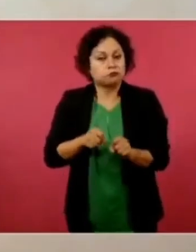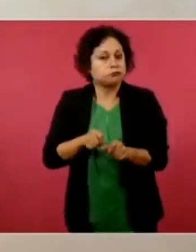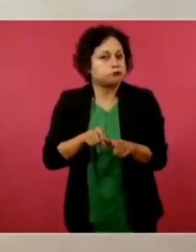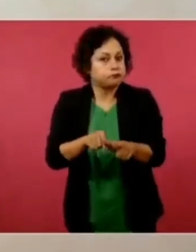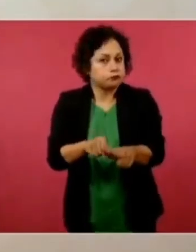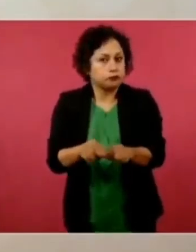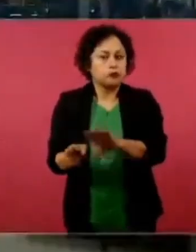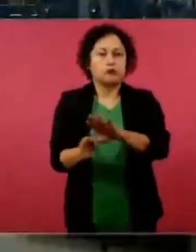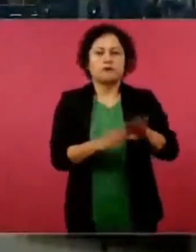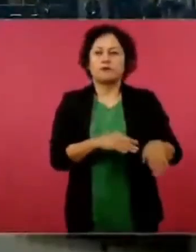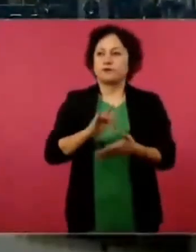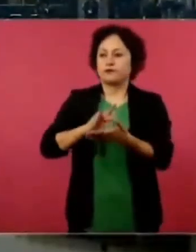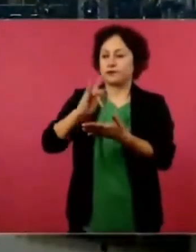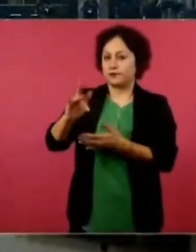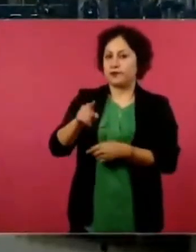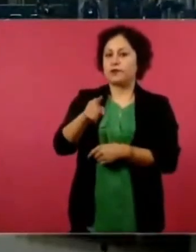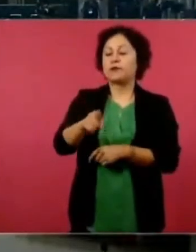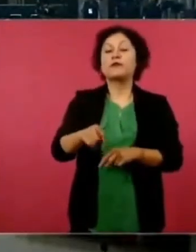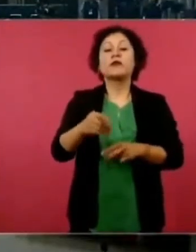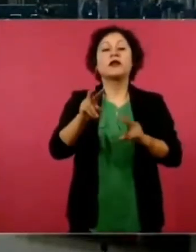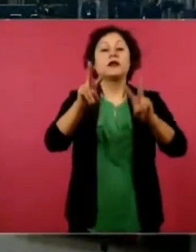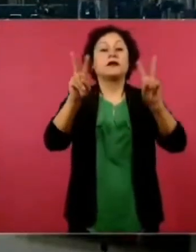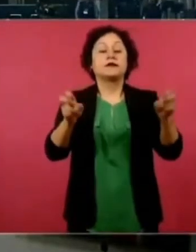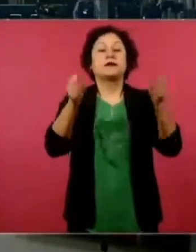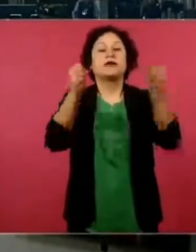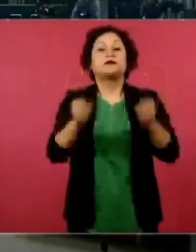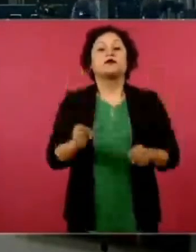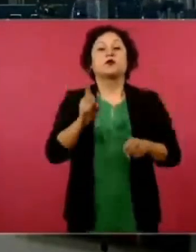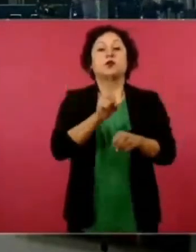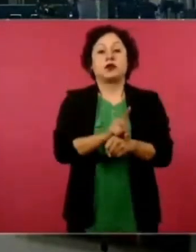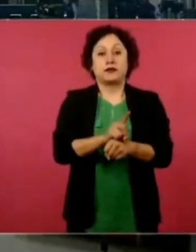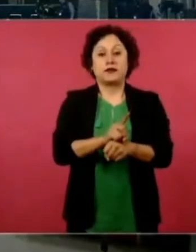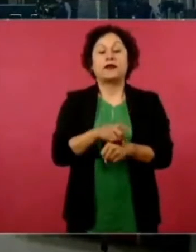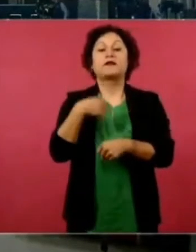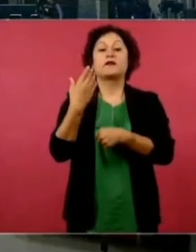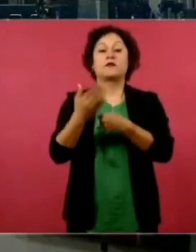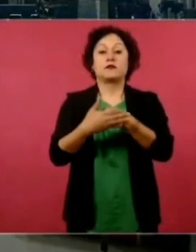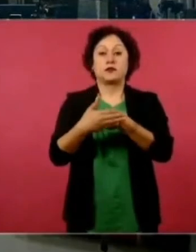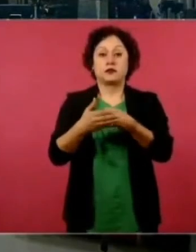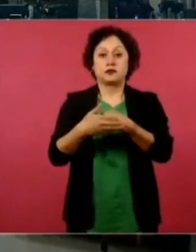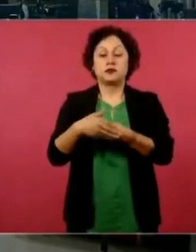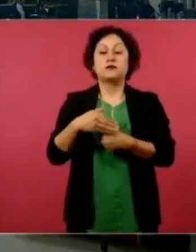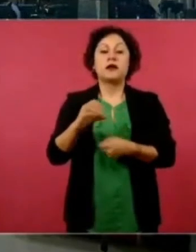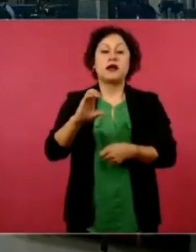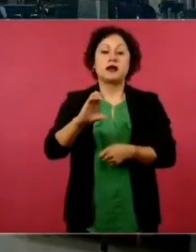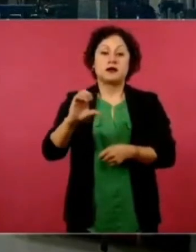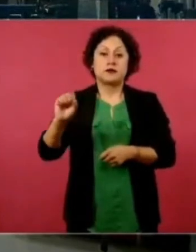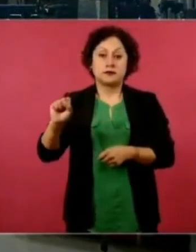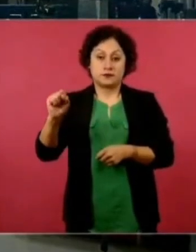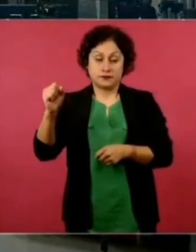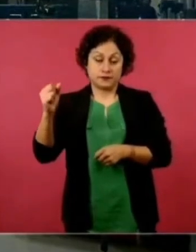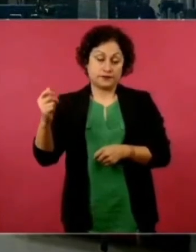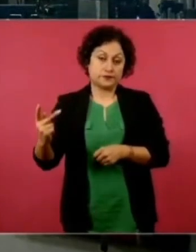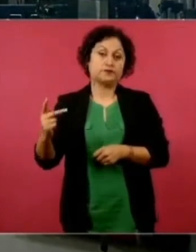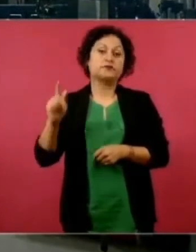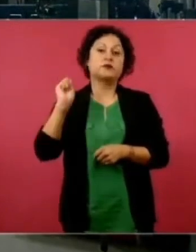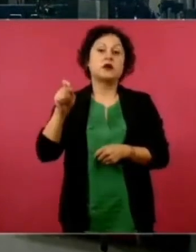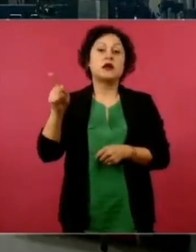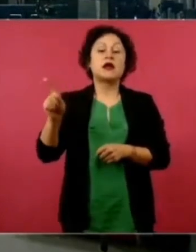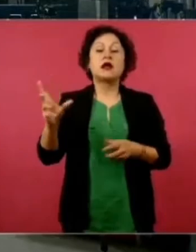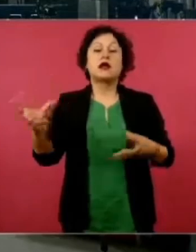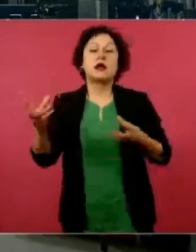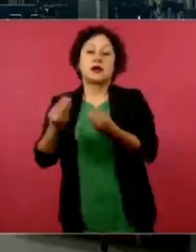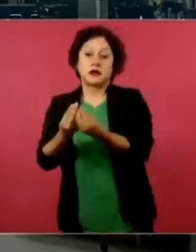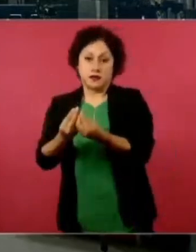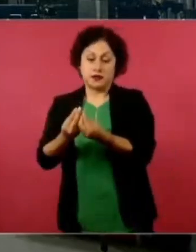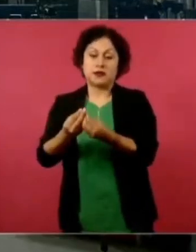Presidente, y hablando de seguridad, con esta medida que va a concretar la presidenta electa Claudia Sheinbaum de consolidar a la Guardia Nacional como parte de la Sedena, quien